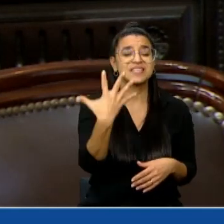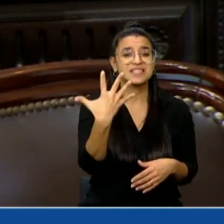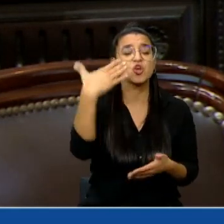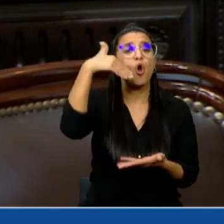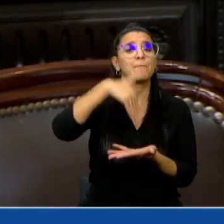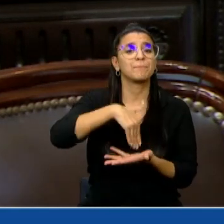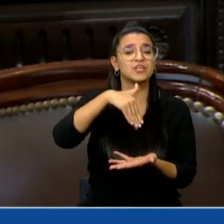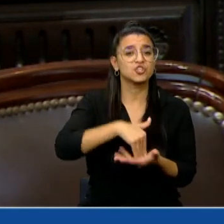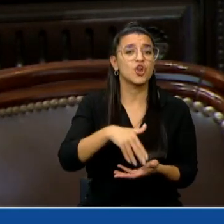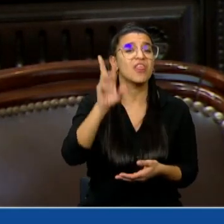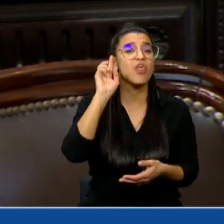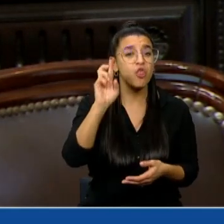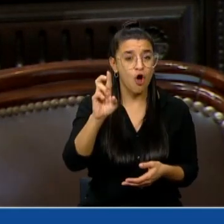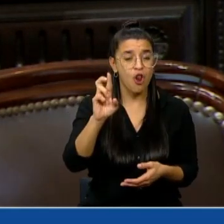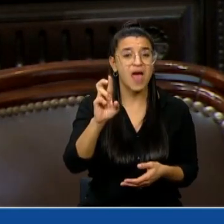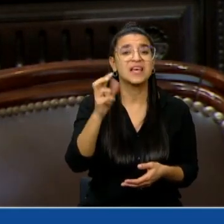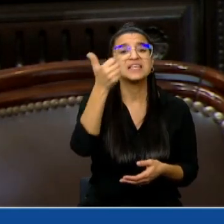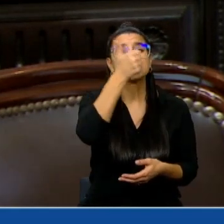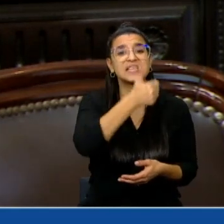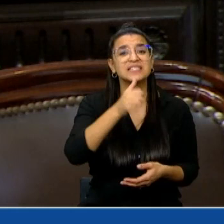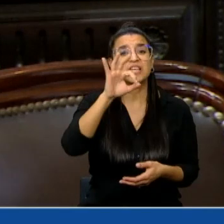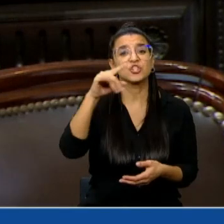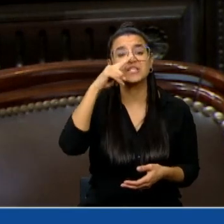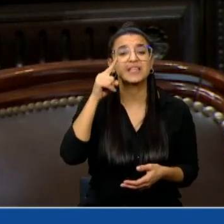85 millones de dólares,